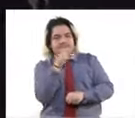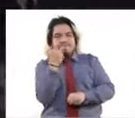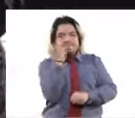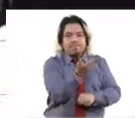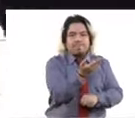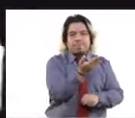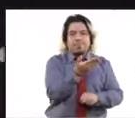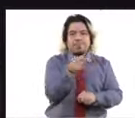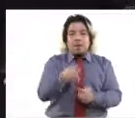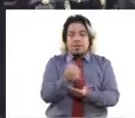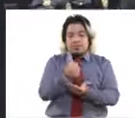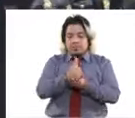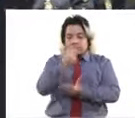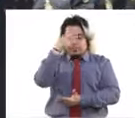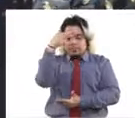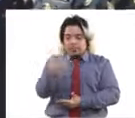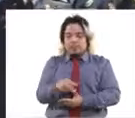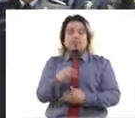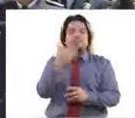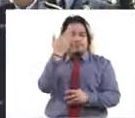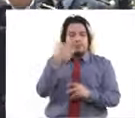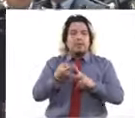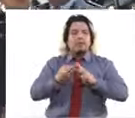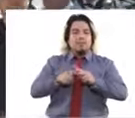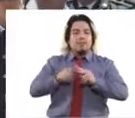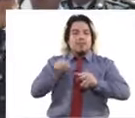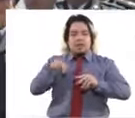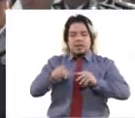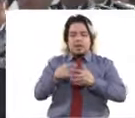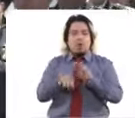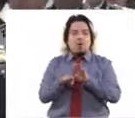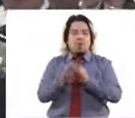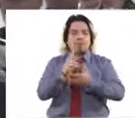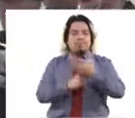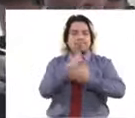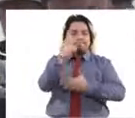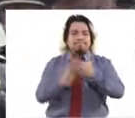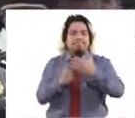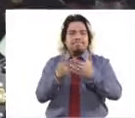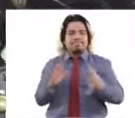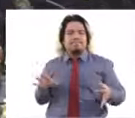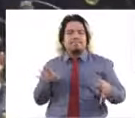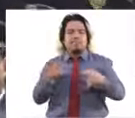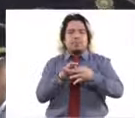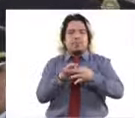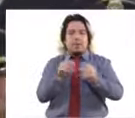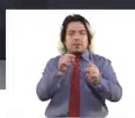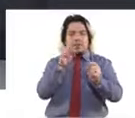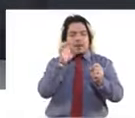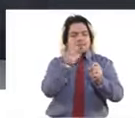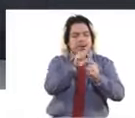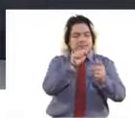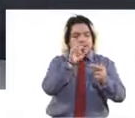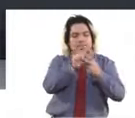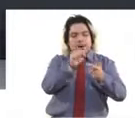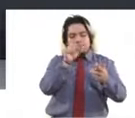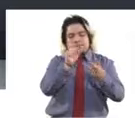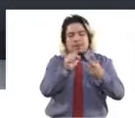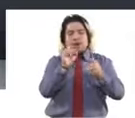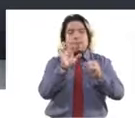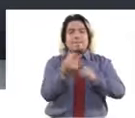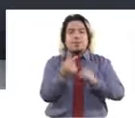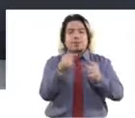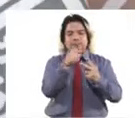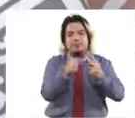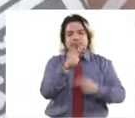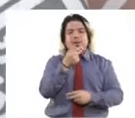México, hemos emprendido una estrategia de seguridad integral, con objetivos y metas claras que son posibles gracias a mujeres